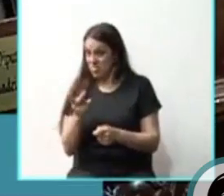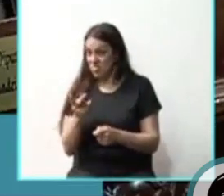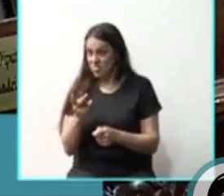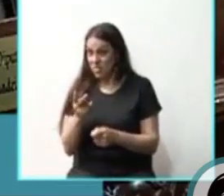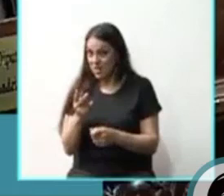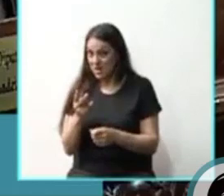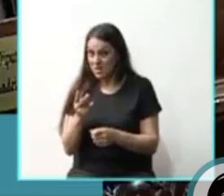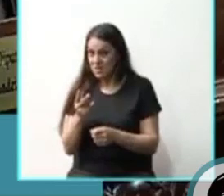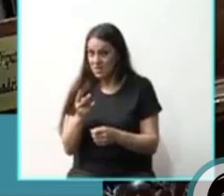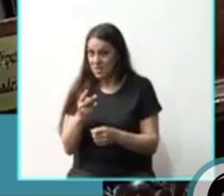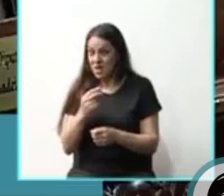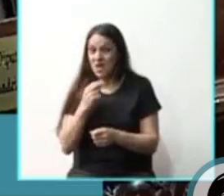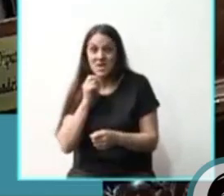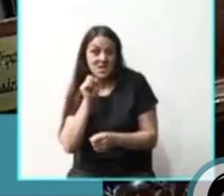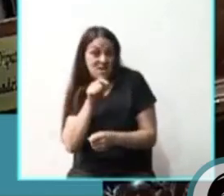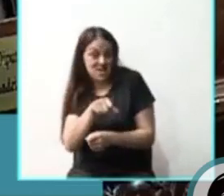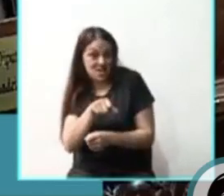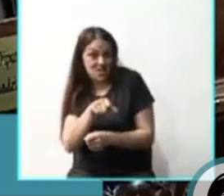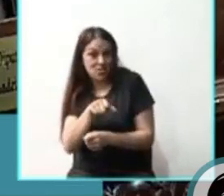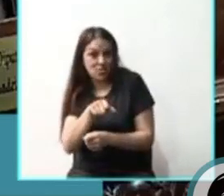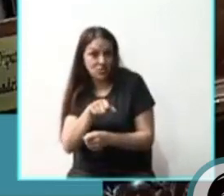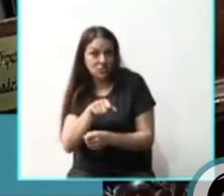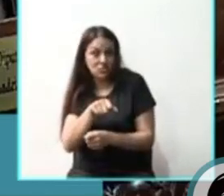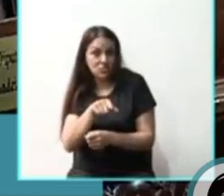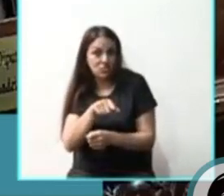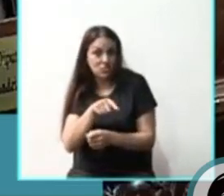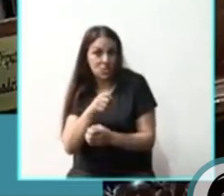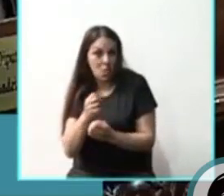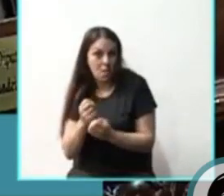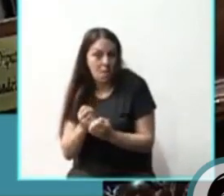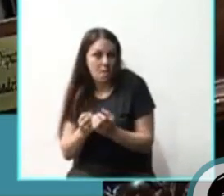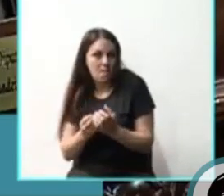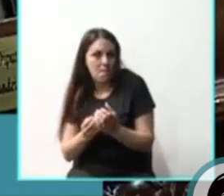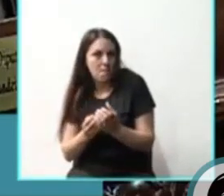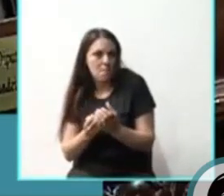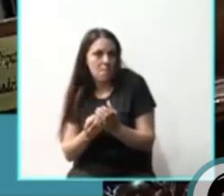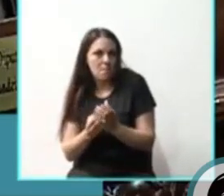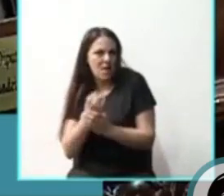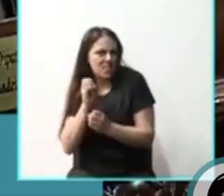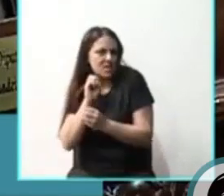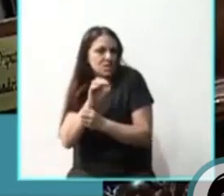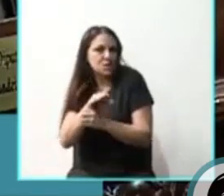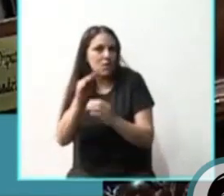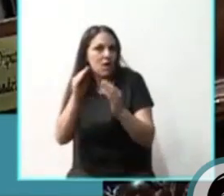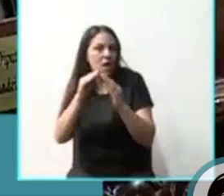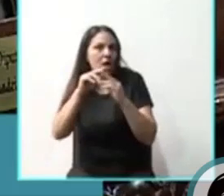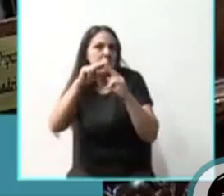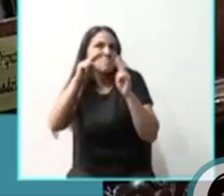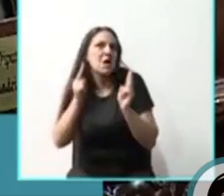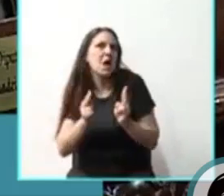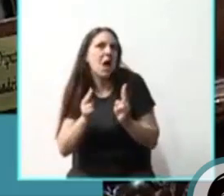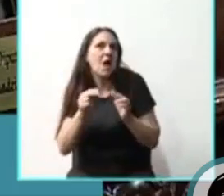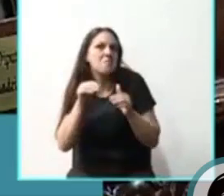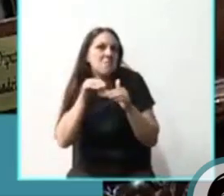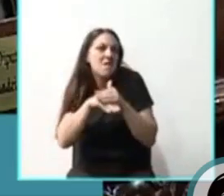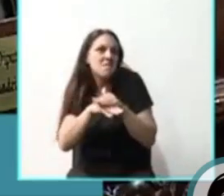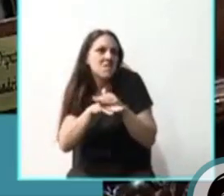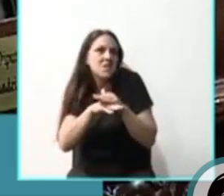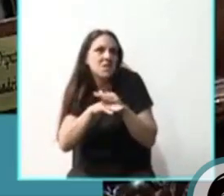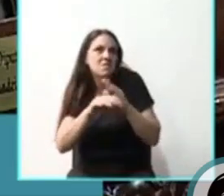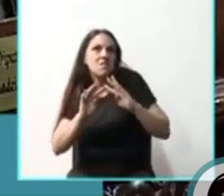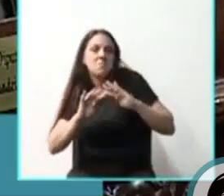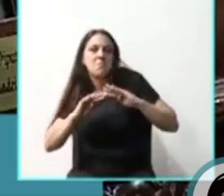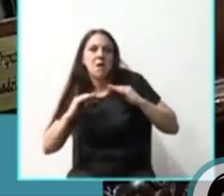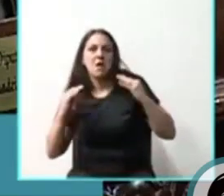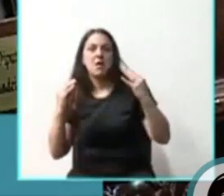someten a los menores a vivir en carpas sumamente precarias rodeadas de